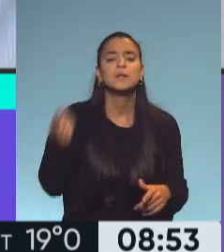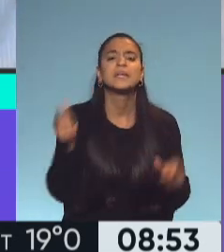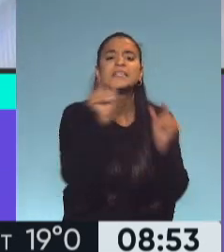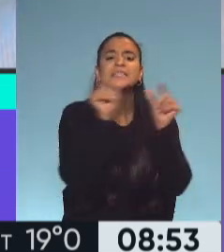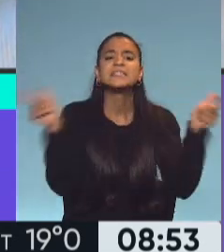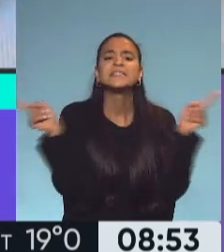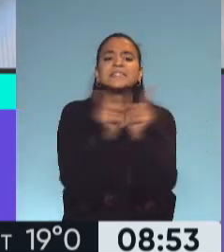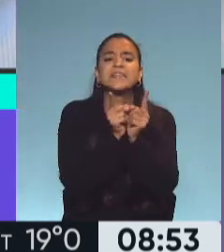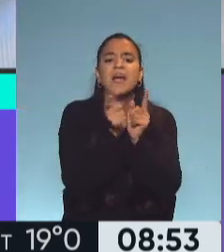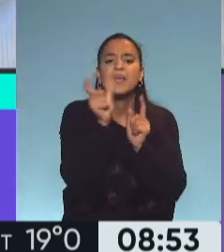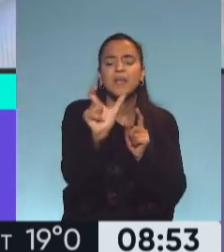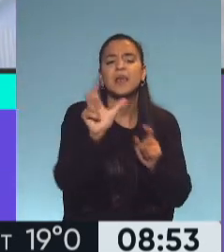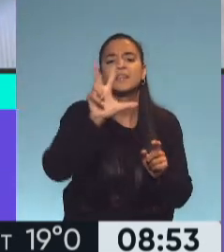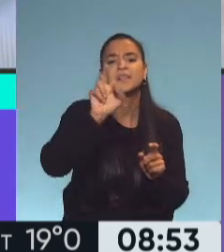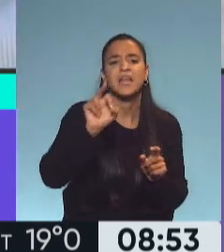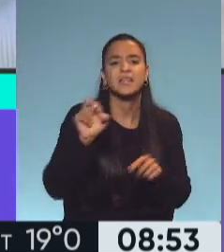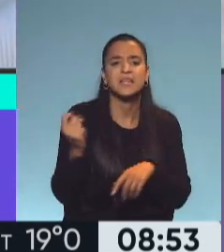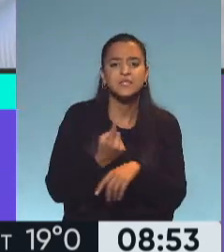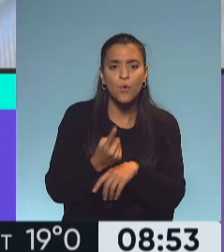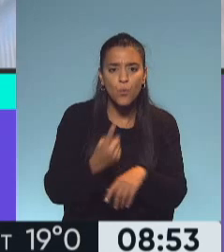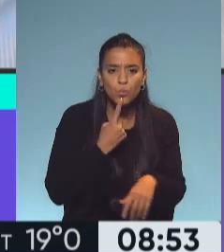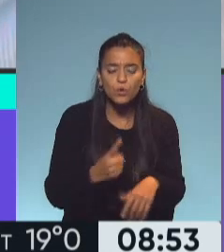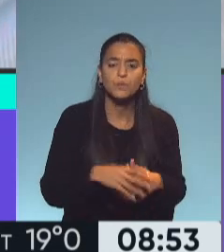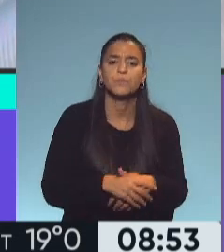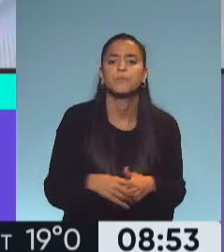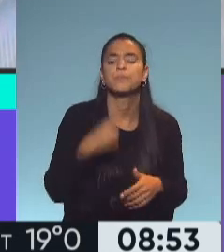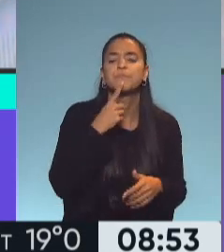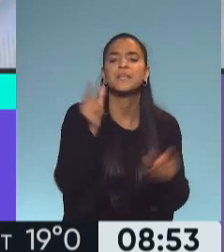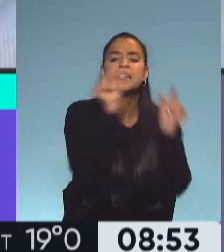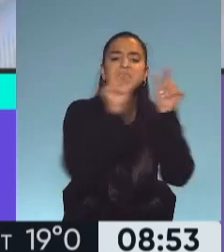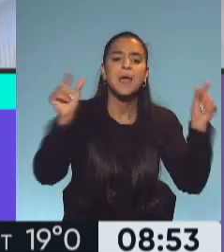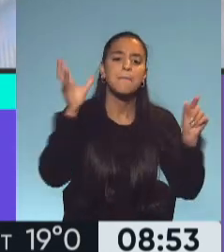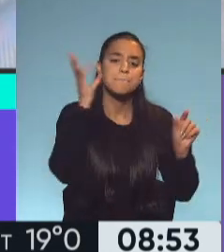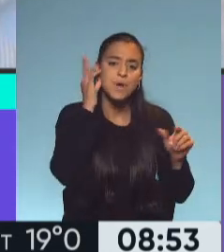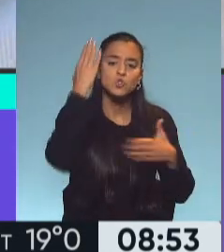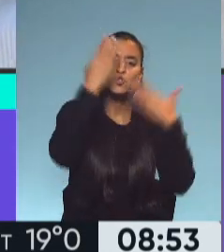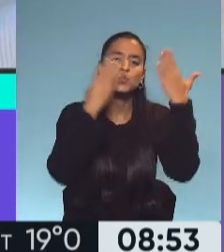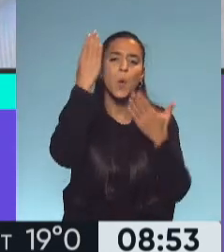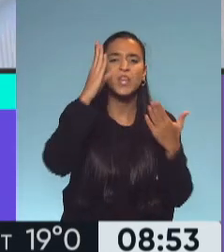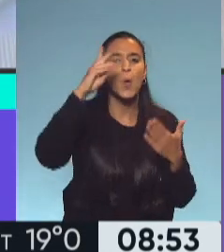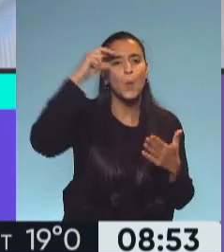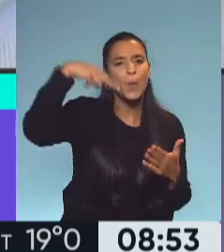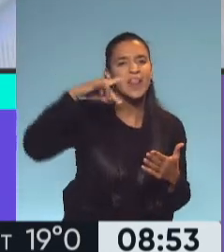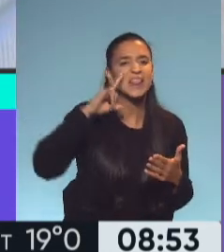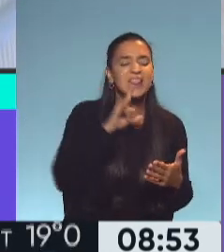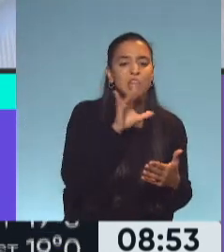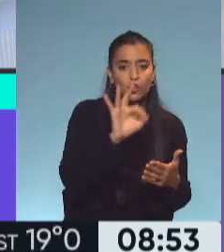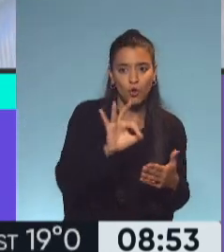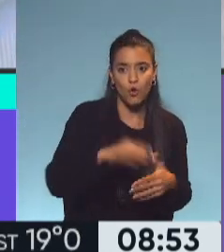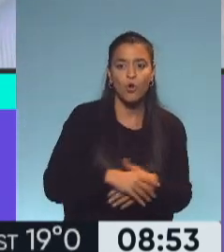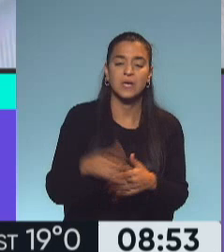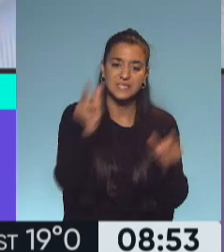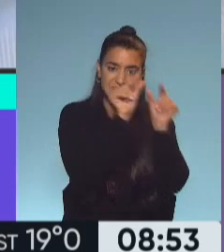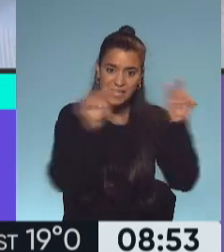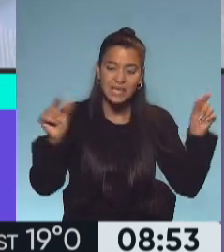muy cortito, de 30 segundos nada más, de lo que va a ser su serie Maradona, Sueño Bendito, una serie que ya